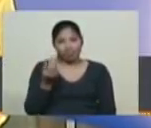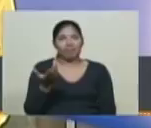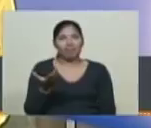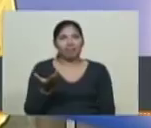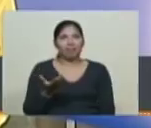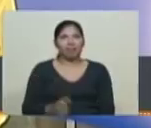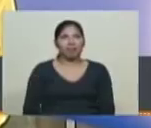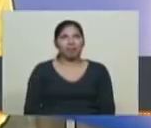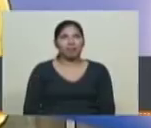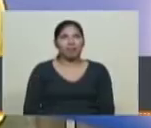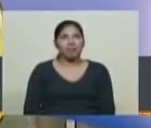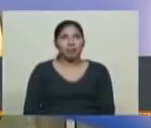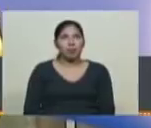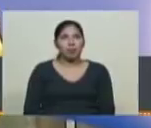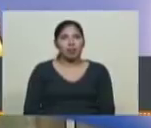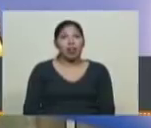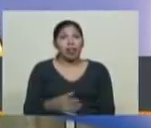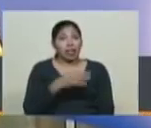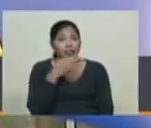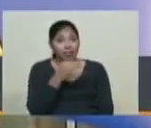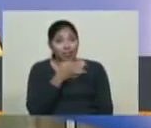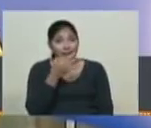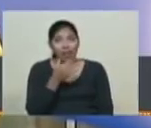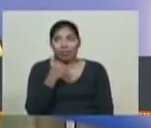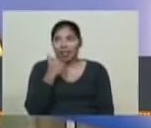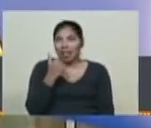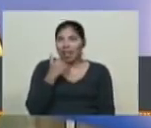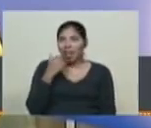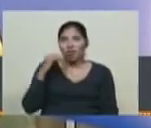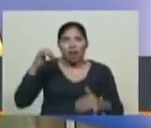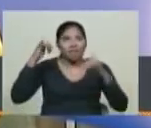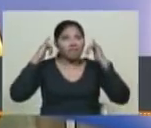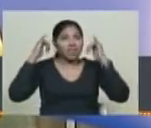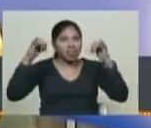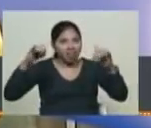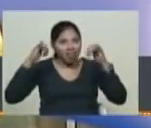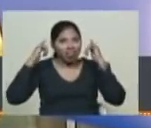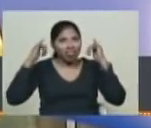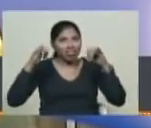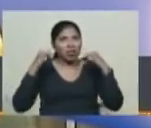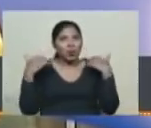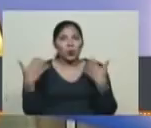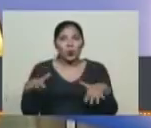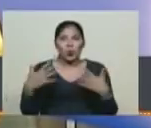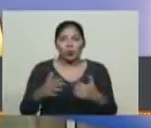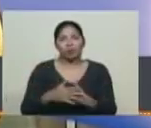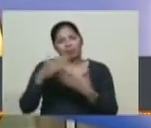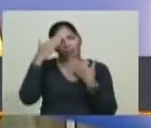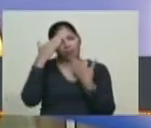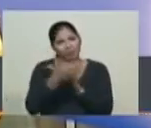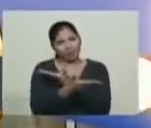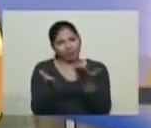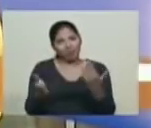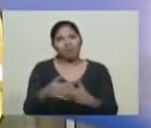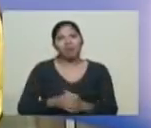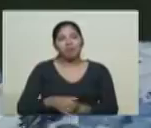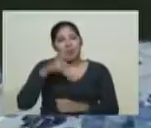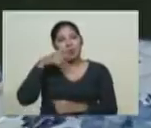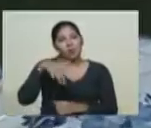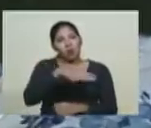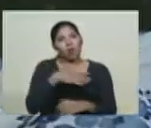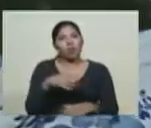cuando uno venía en las tardes, algún matiné en La Guaira, ¿ah? Mi saludo al pueblo de La Guaira, mis